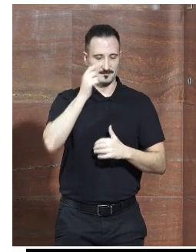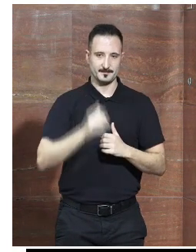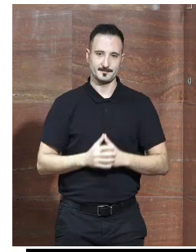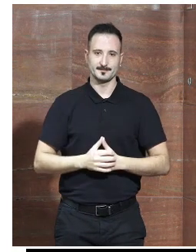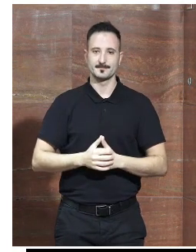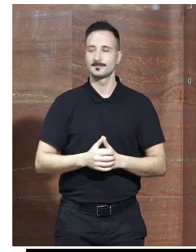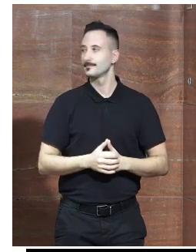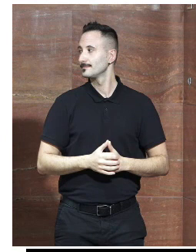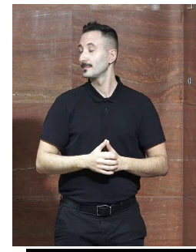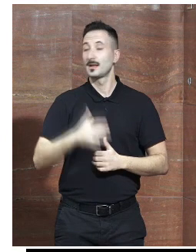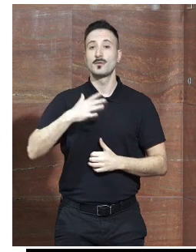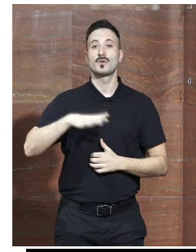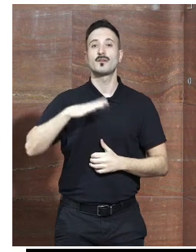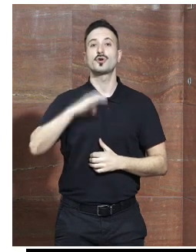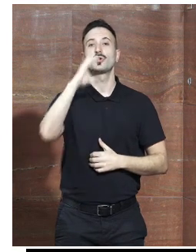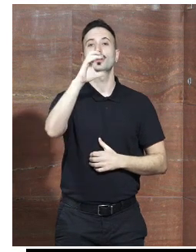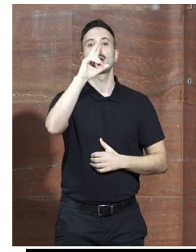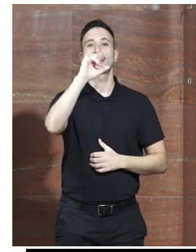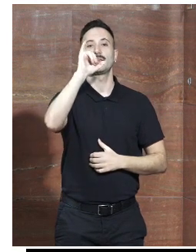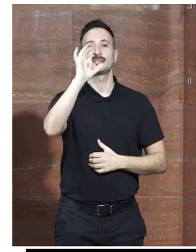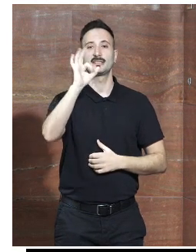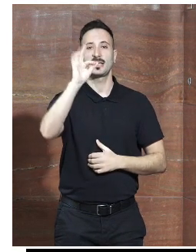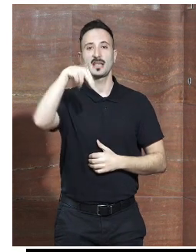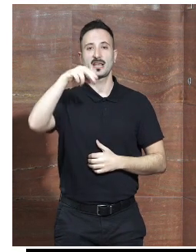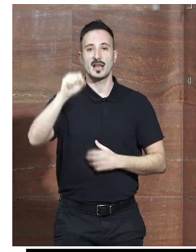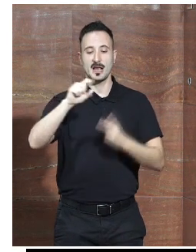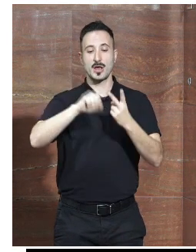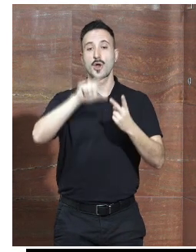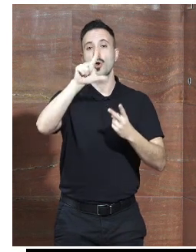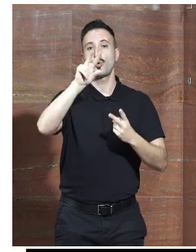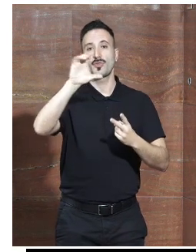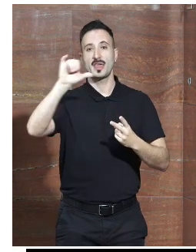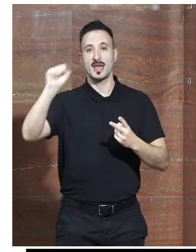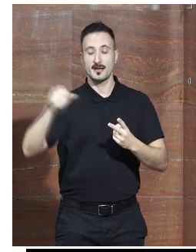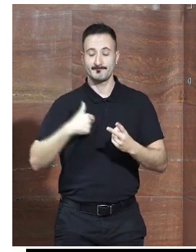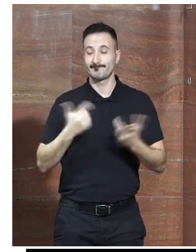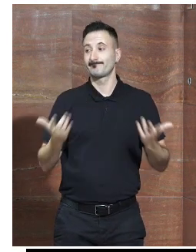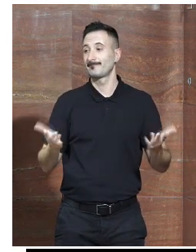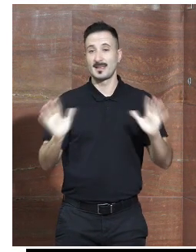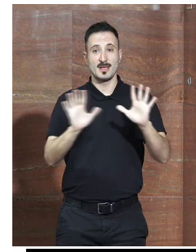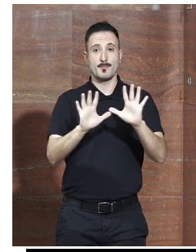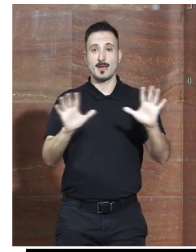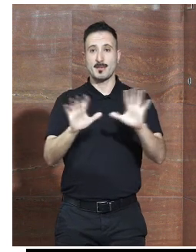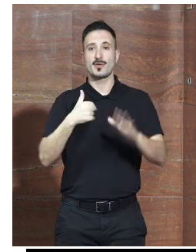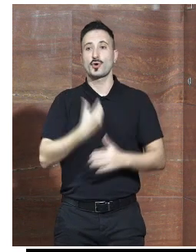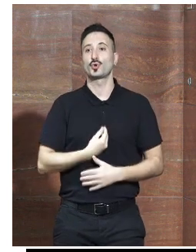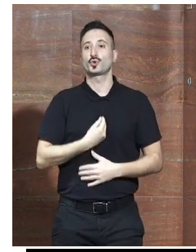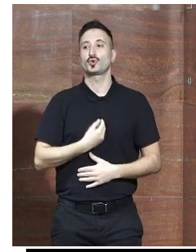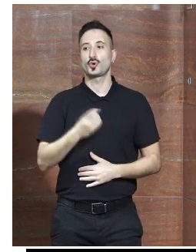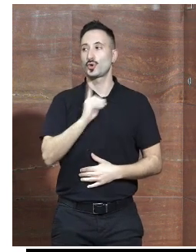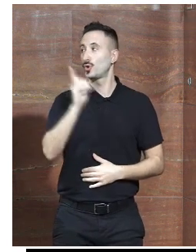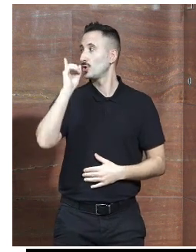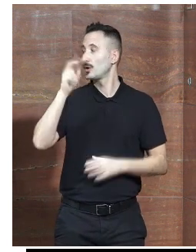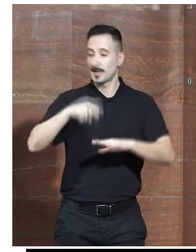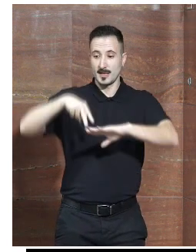Y ahora, por favor, Cristina y Lucía. Sí. Bueno, pues nada, solamente no queremos asustaros. Solo subimos